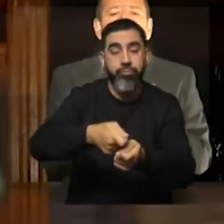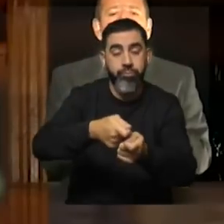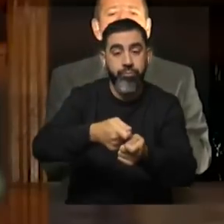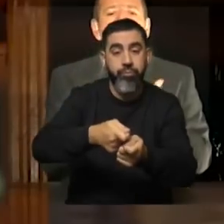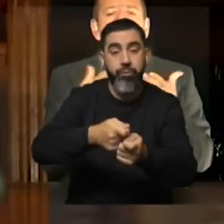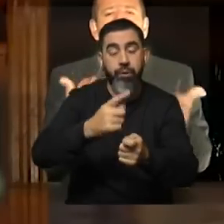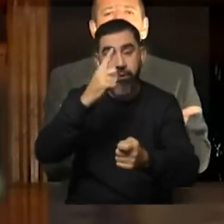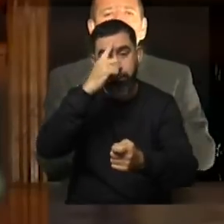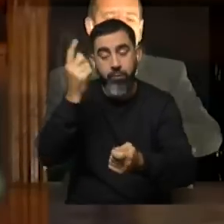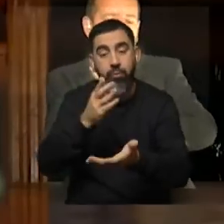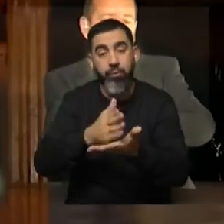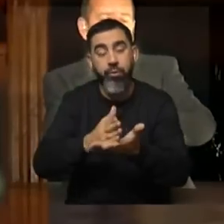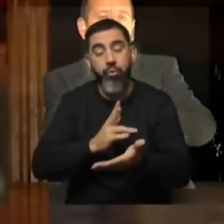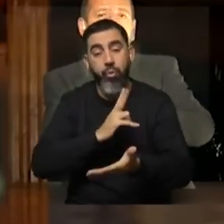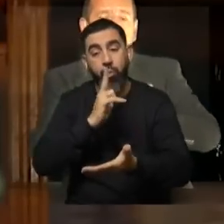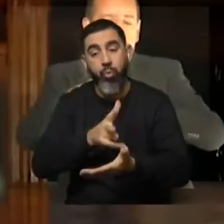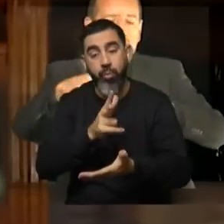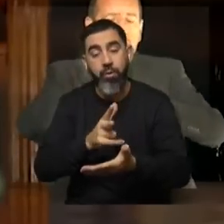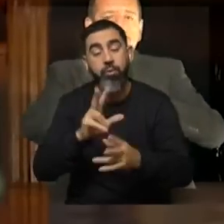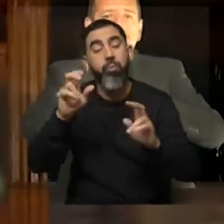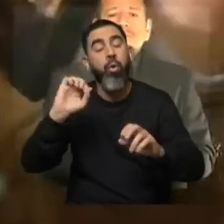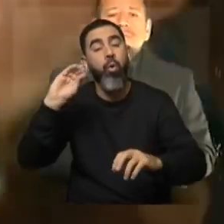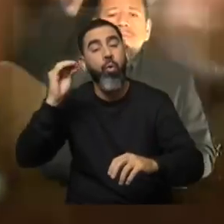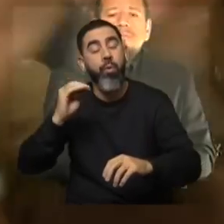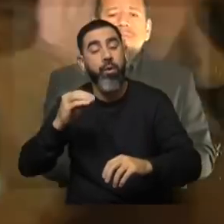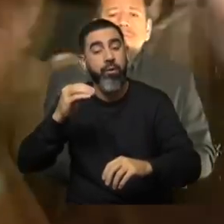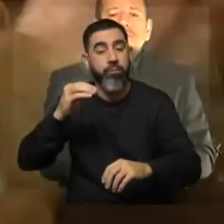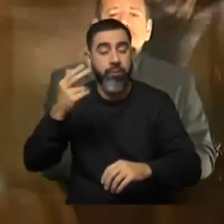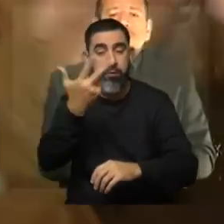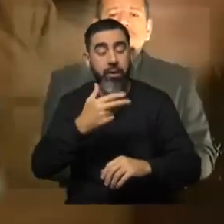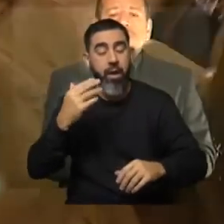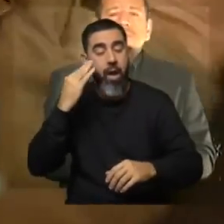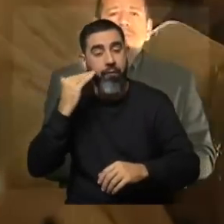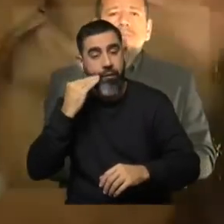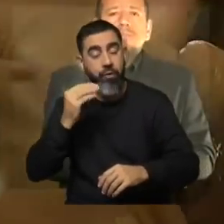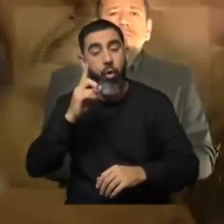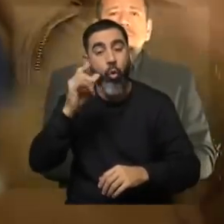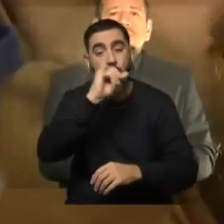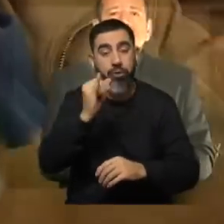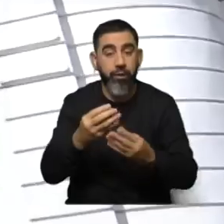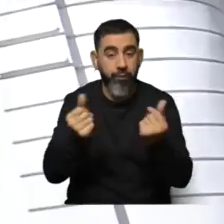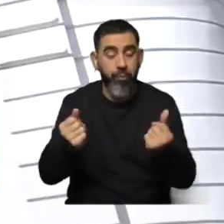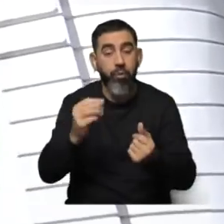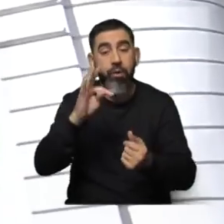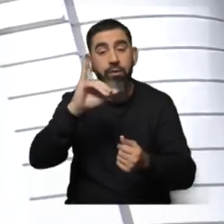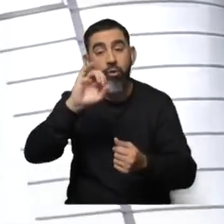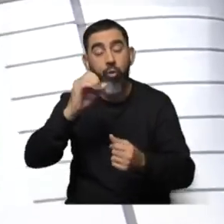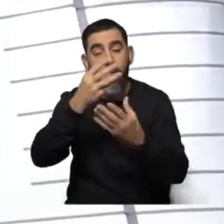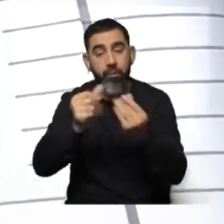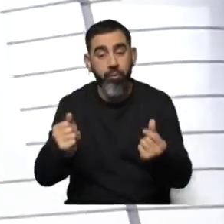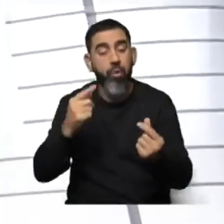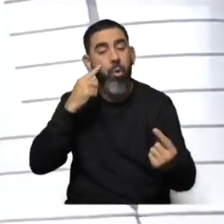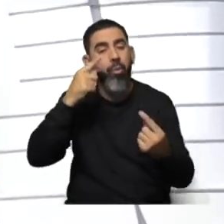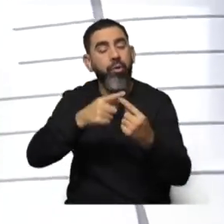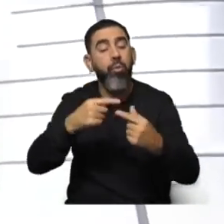de la Corte Interamericana de Derechos Humanos en el caso de las jóvenes maidanick Reyes y ragio Luis Eduardo González y oscarcino el pedido de Crisol